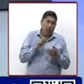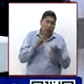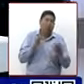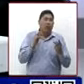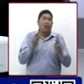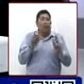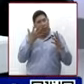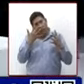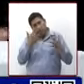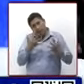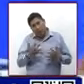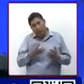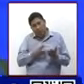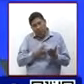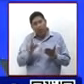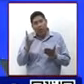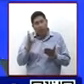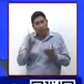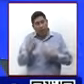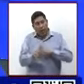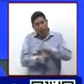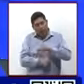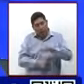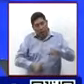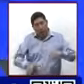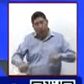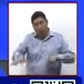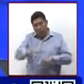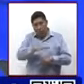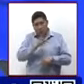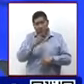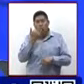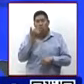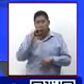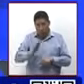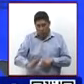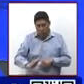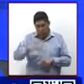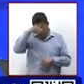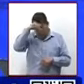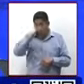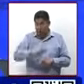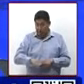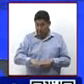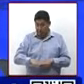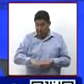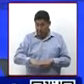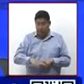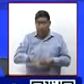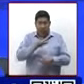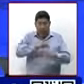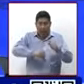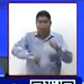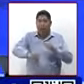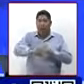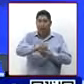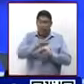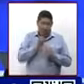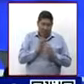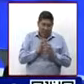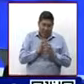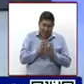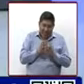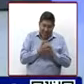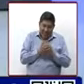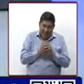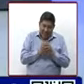Y lamentablemente es verdad, el entorno más cercano a un menor, a un niño o niña, es el entorno agresivo,